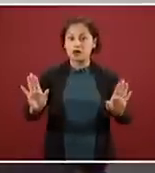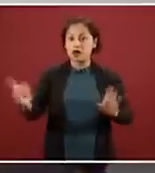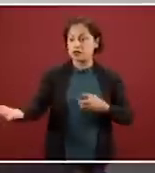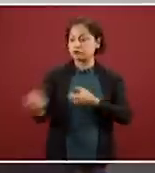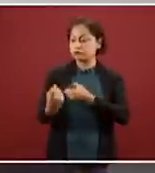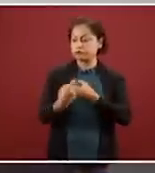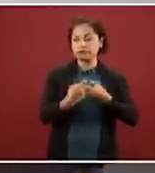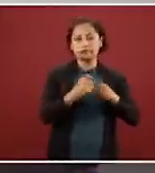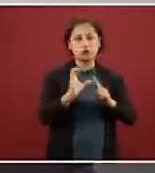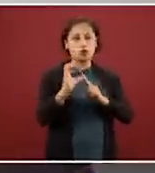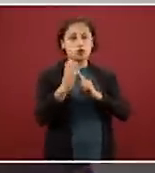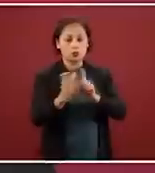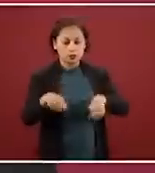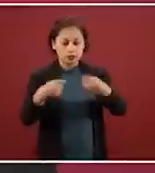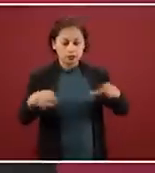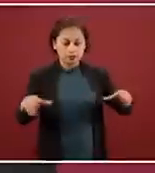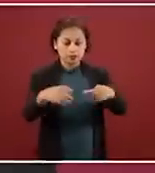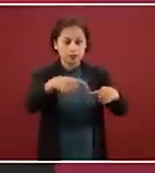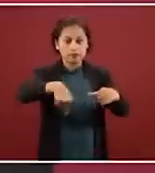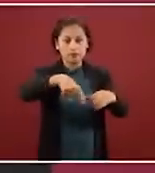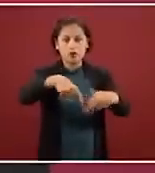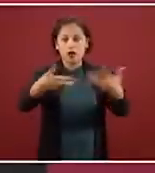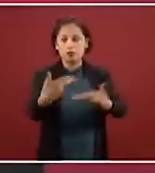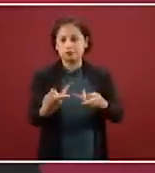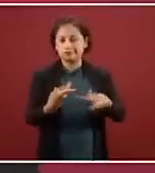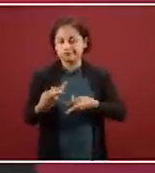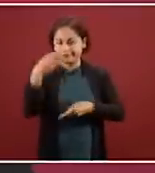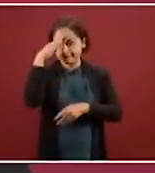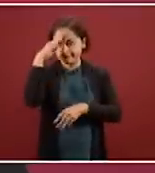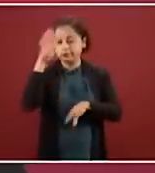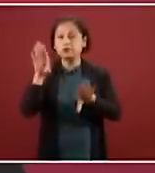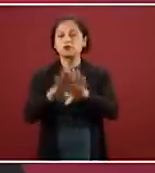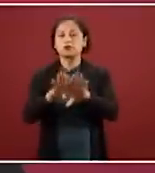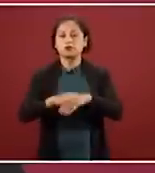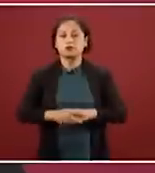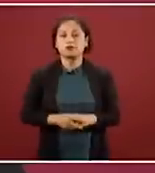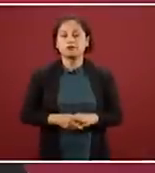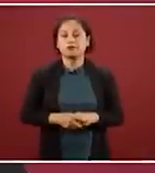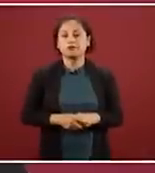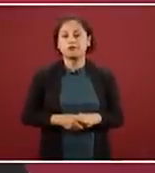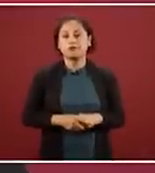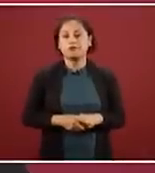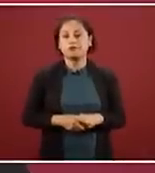ese propósito y vamos a